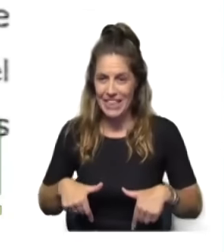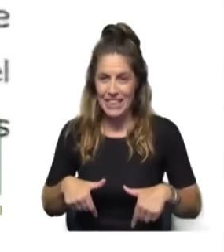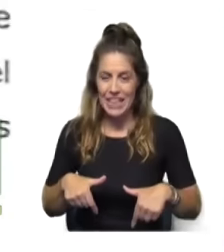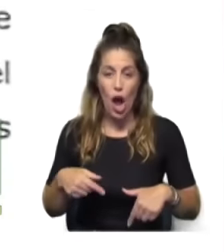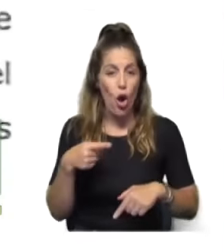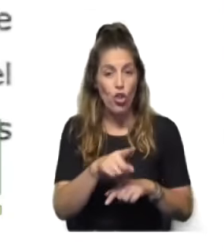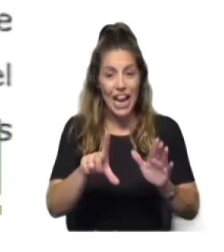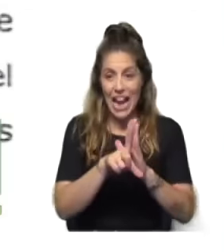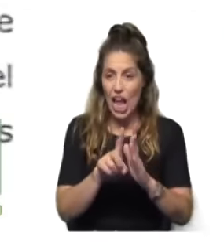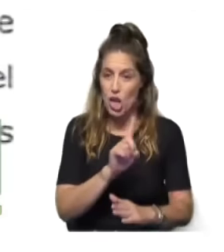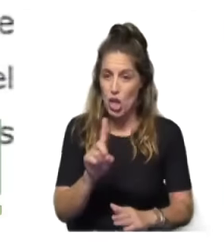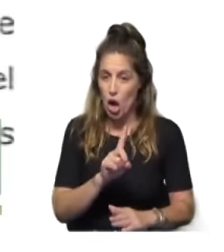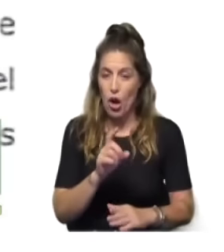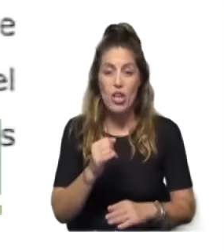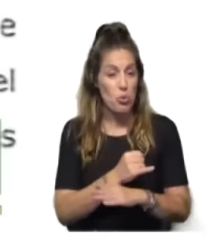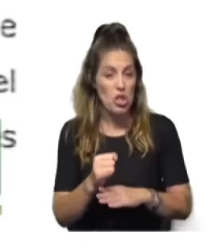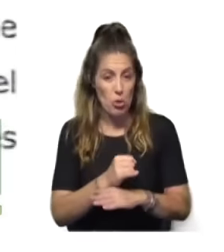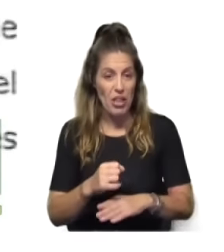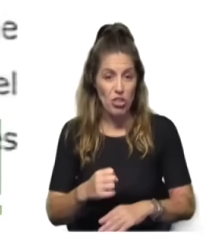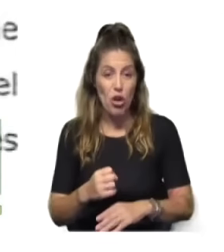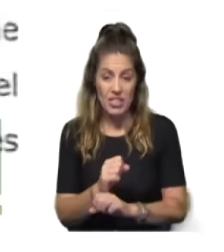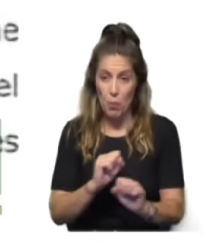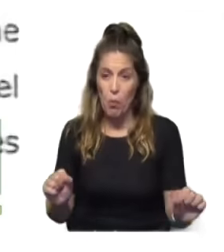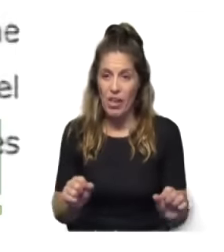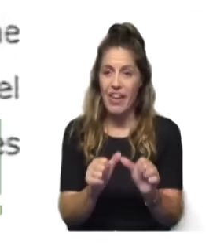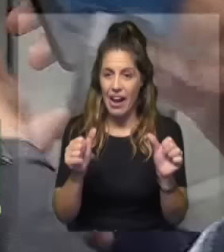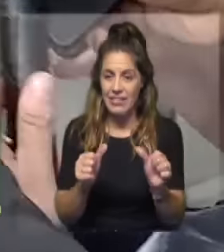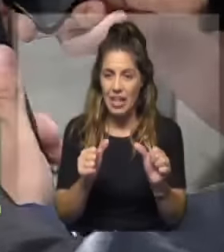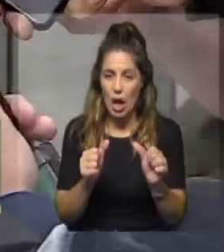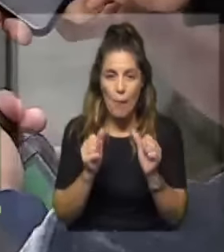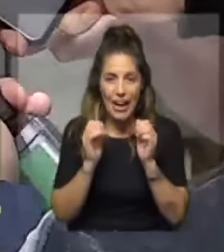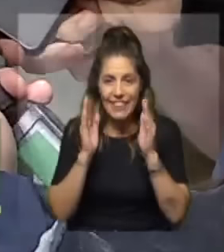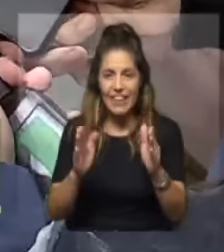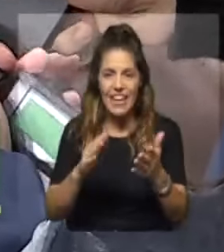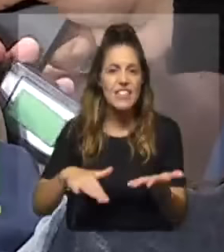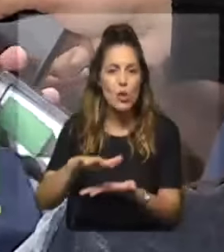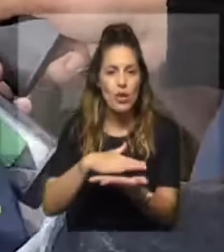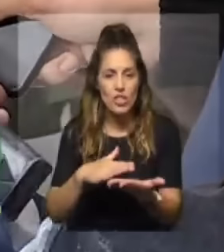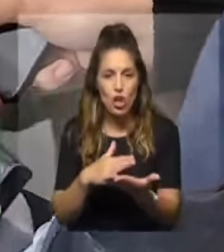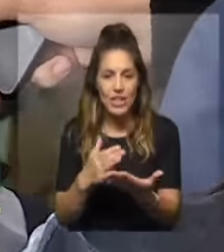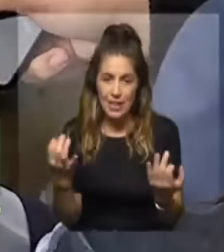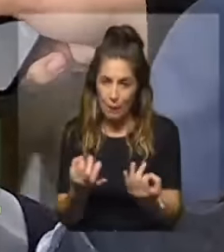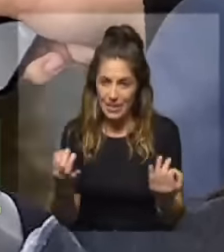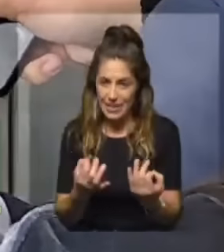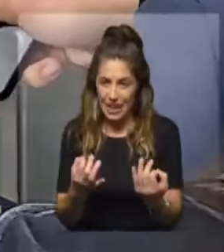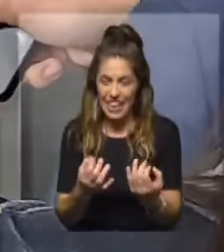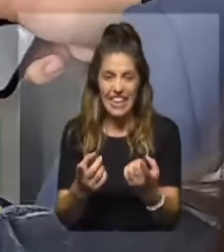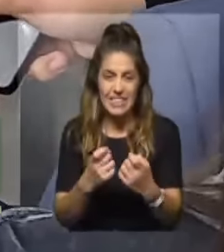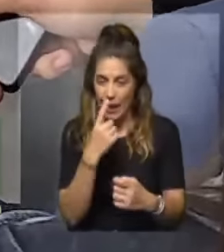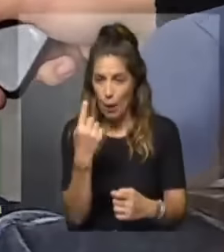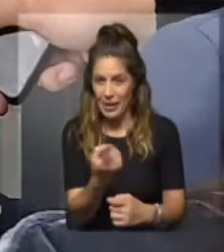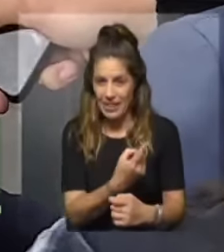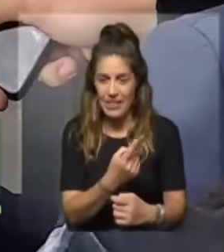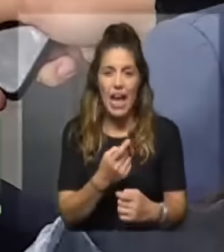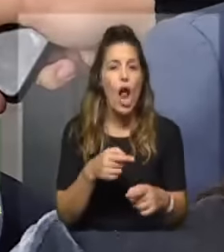ilegítimas sino que son un instrumento válido para atender situaciones puntuales que requieren soluciones rápidas y posteriormente se agrega que ninguno de los